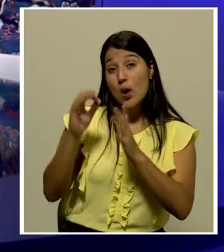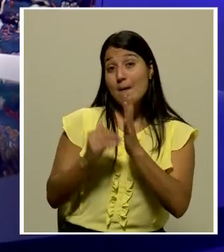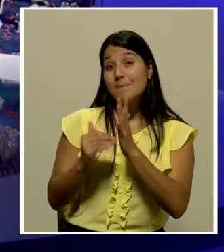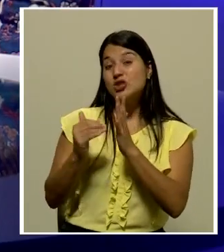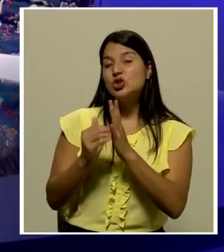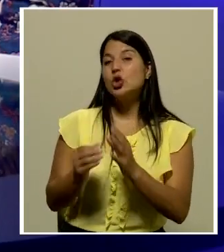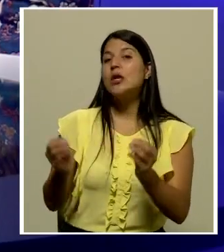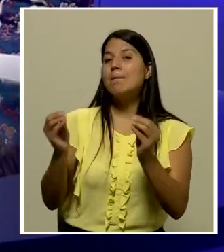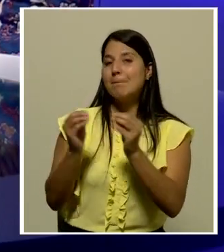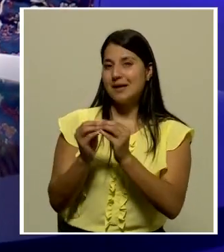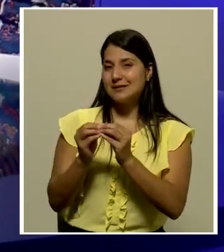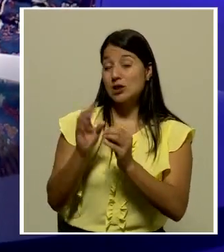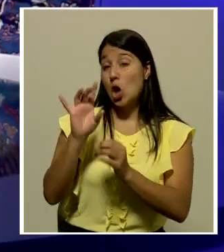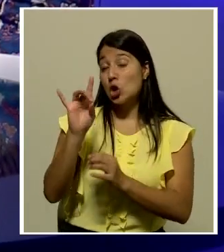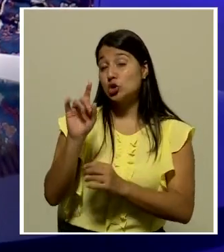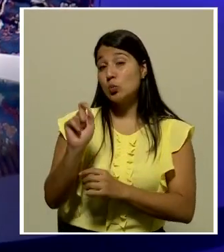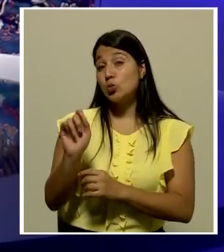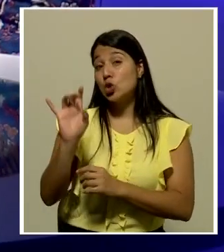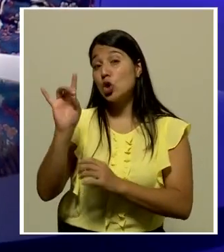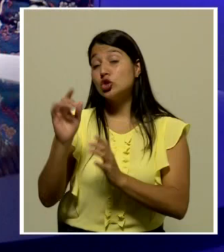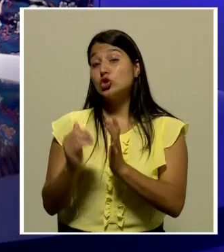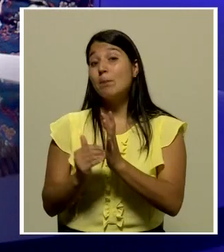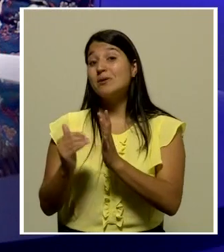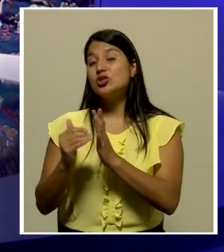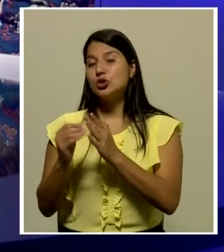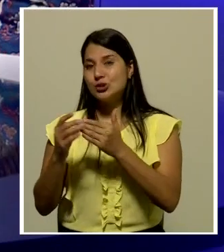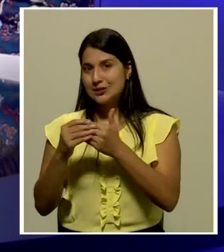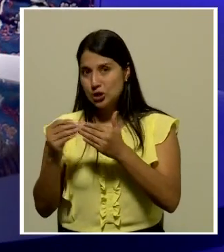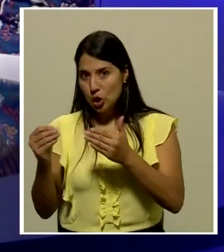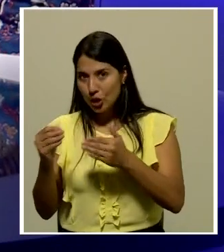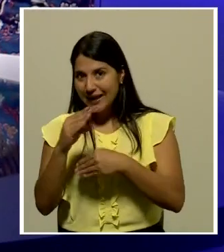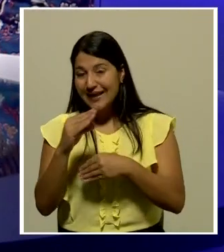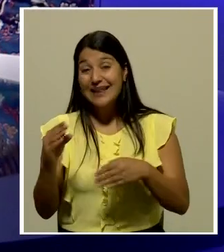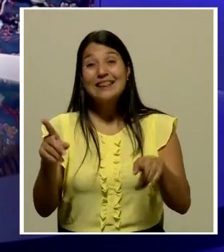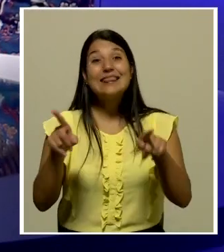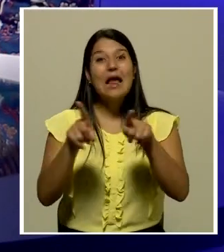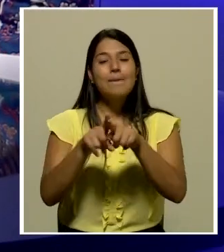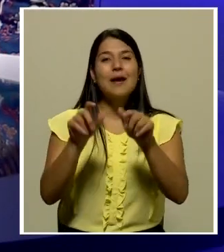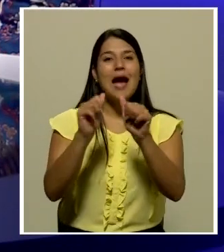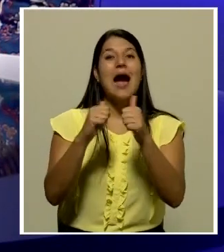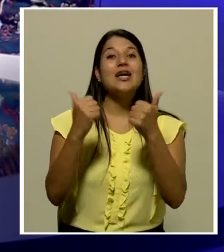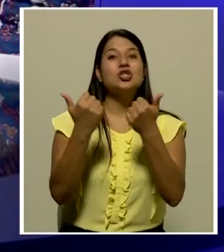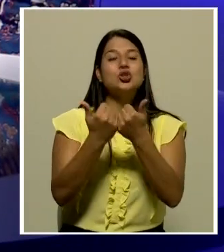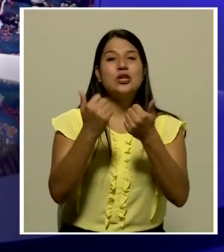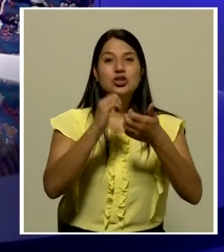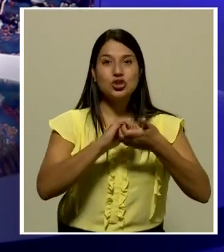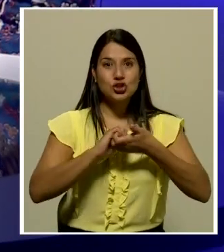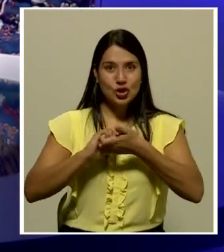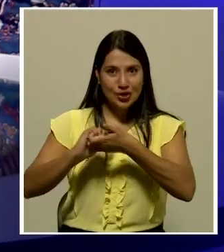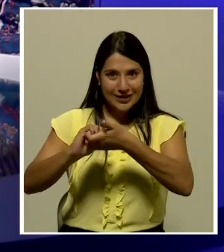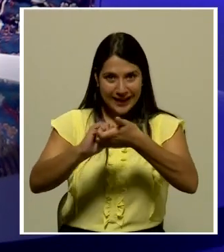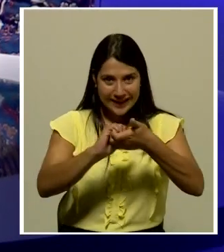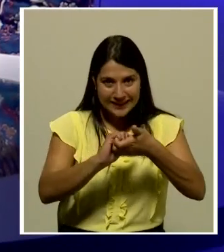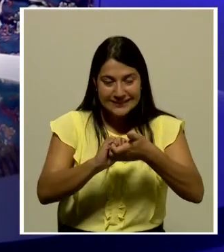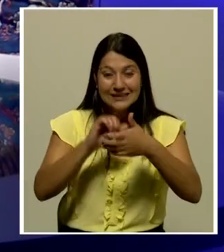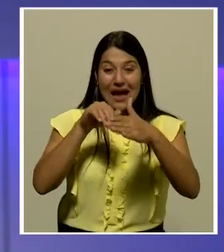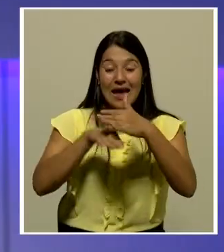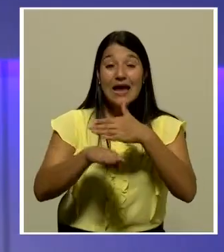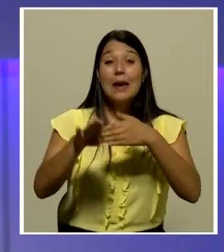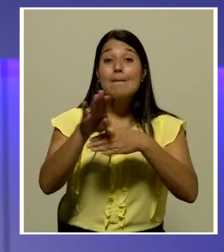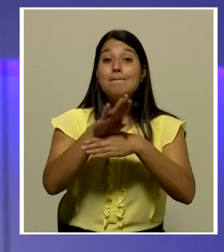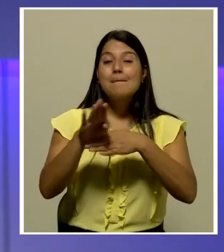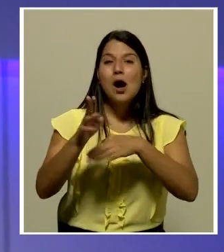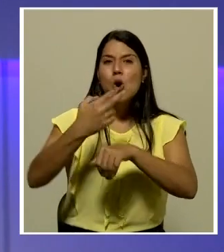más, 8.8 millones de dólares. Y además que la Asociación Solidarista del Banco